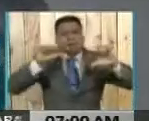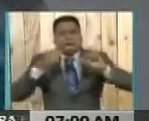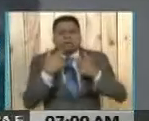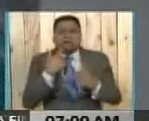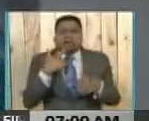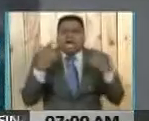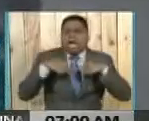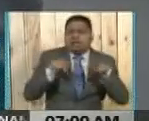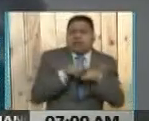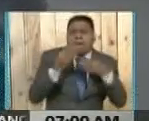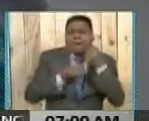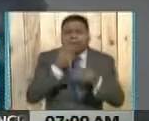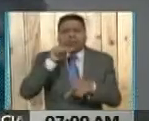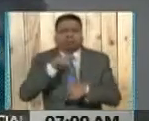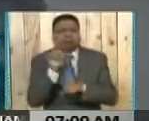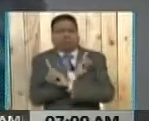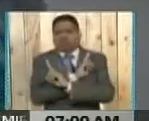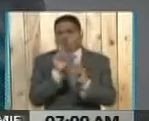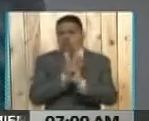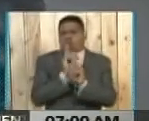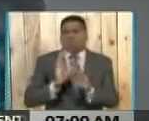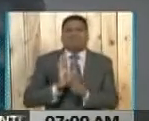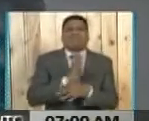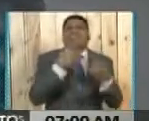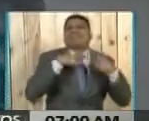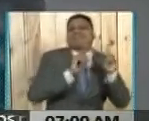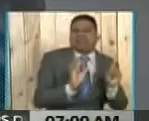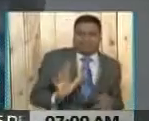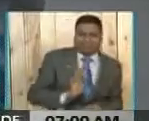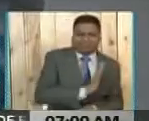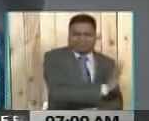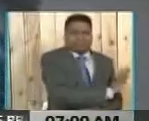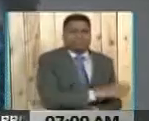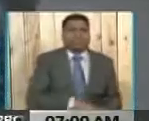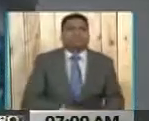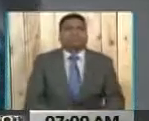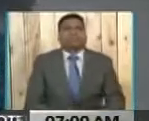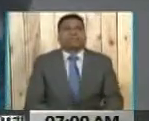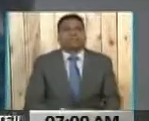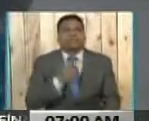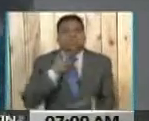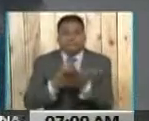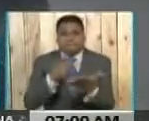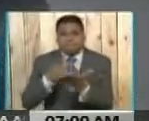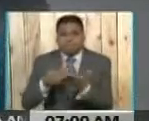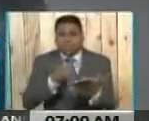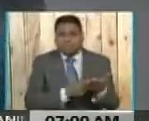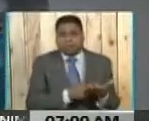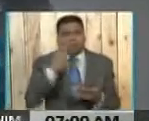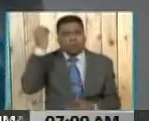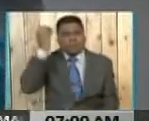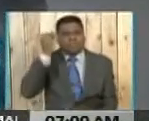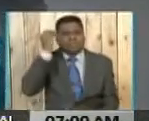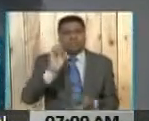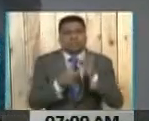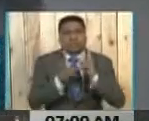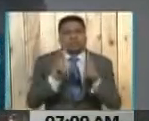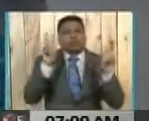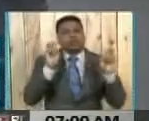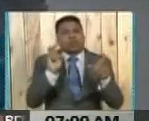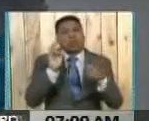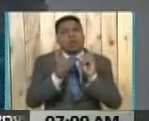Y creo en ese sentido que Venezuela está haciendo un aporte muy importante al pensamiento de algo nuevo, de algo